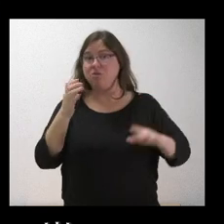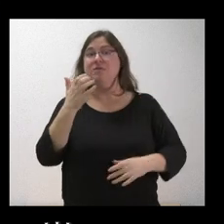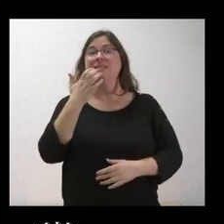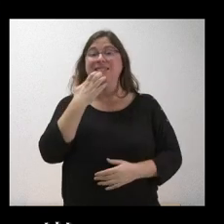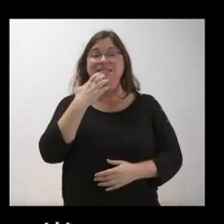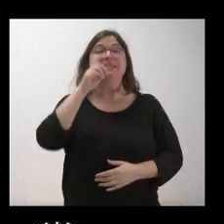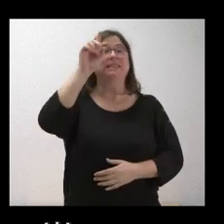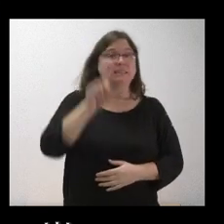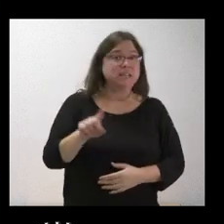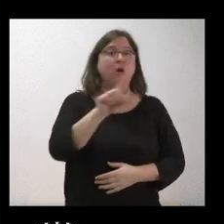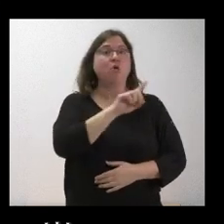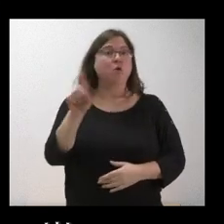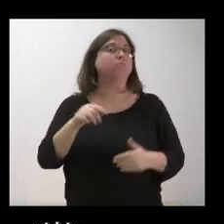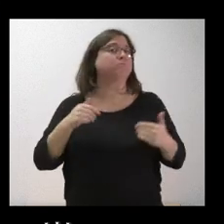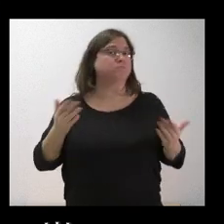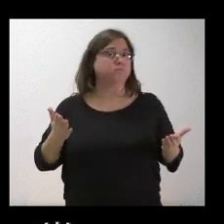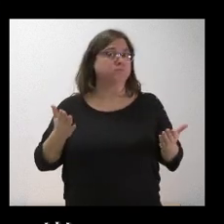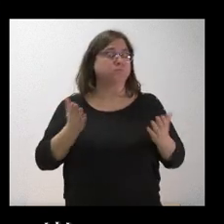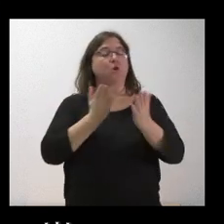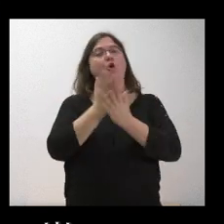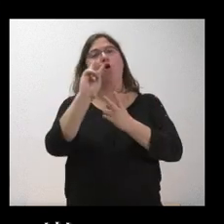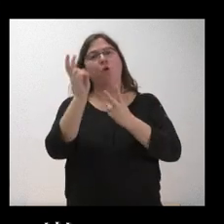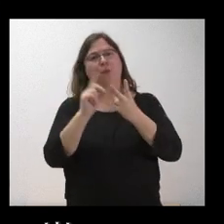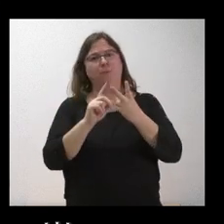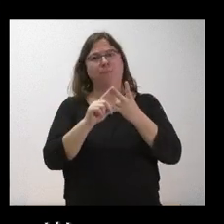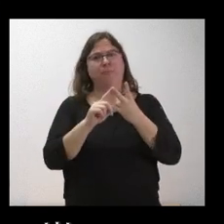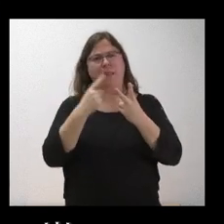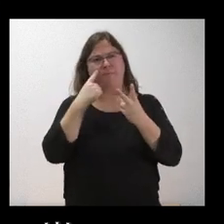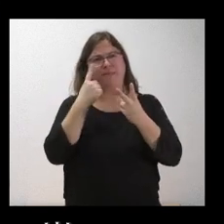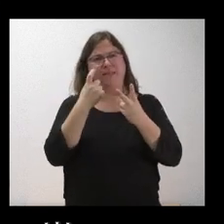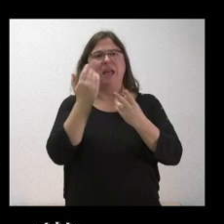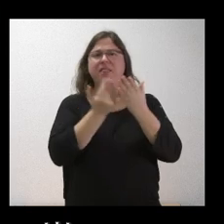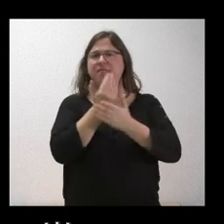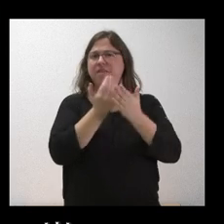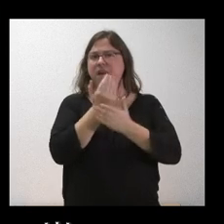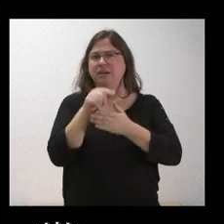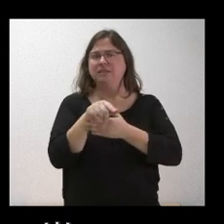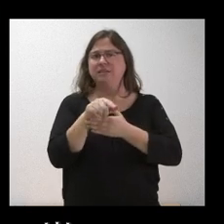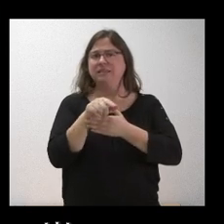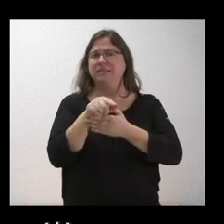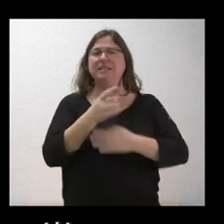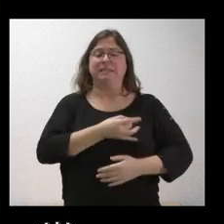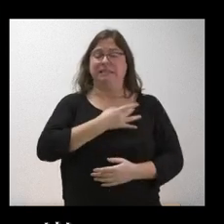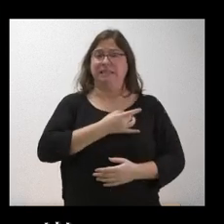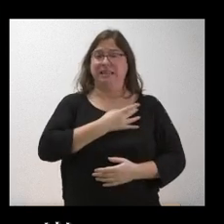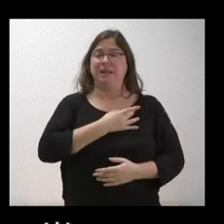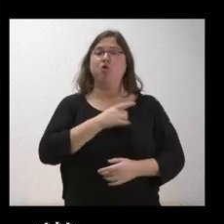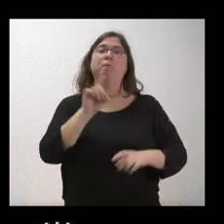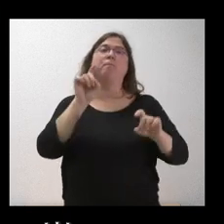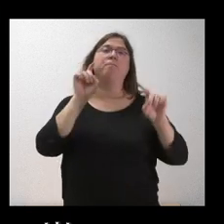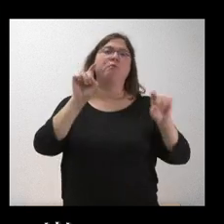así o o no fue así y por otro lado otra cosa que tenía pendiente Estos días los los sindicatos de profesores han